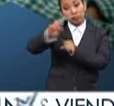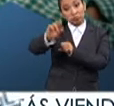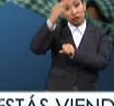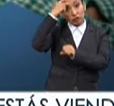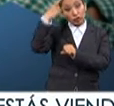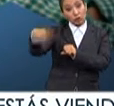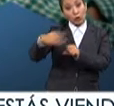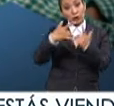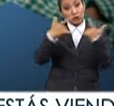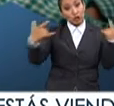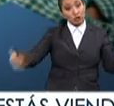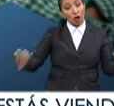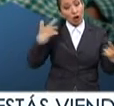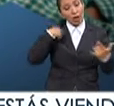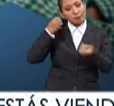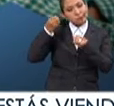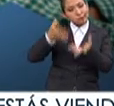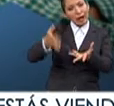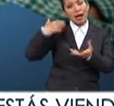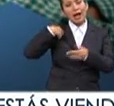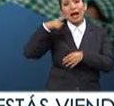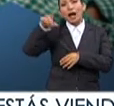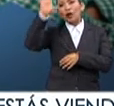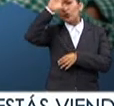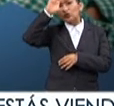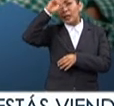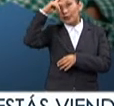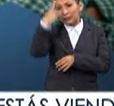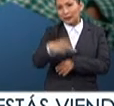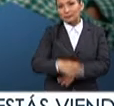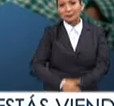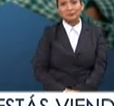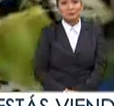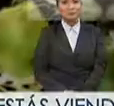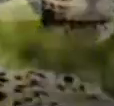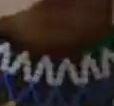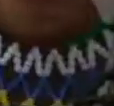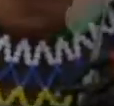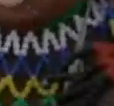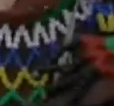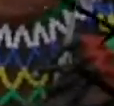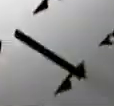reconocimiento trayectoria y aportaciones a la cultura de méxico